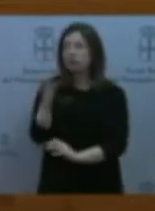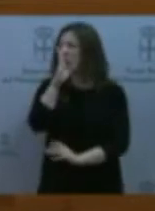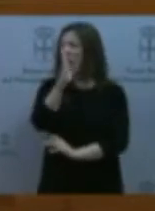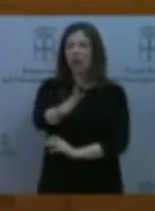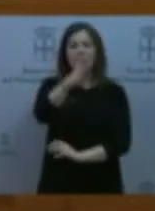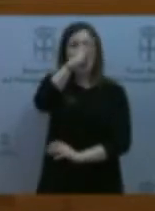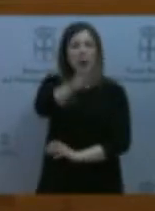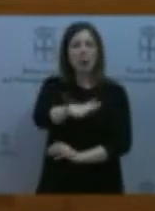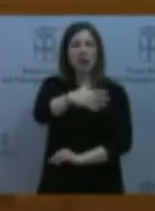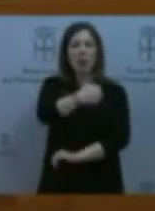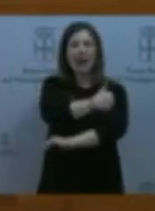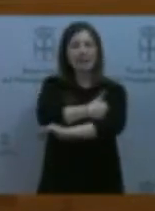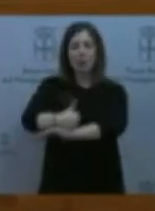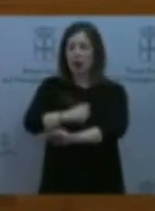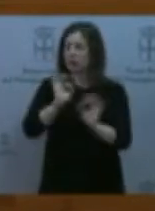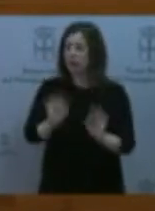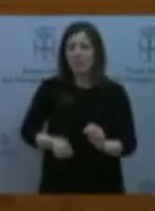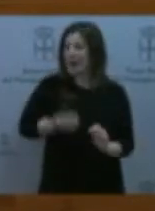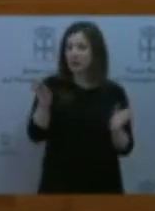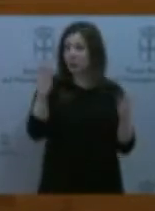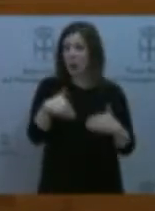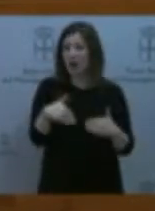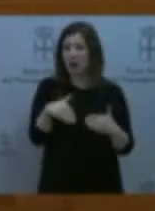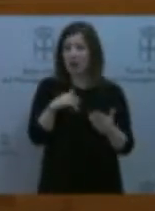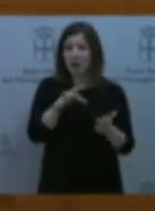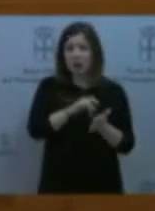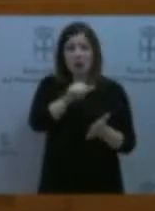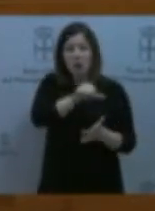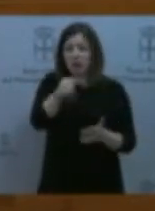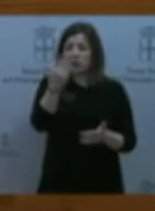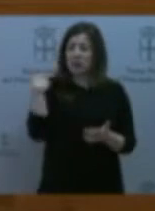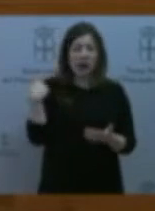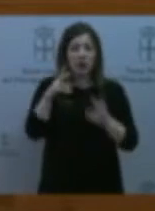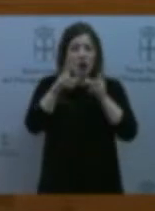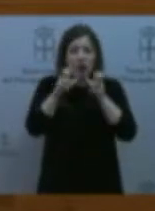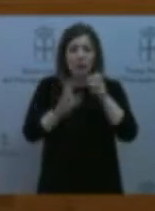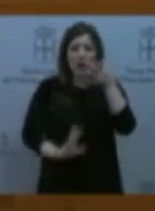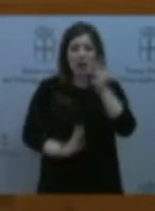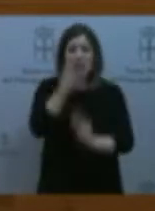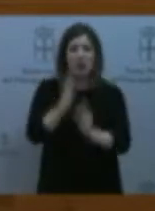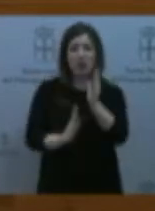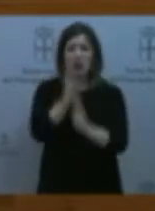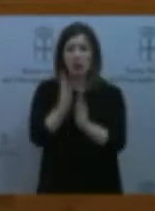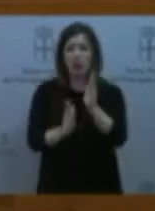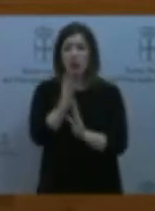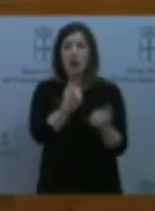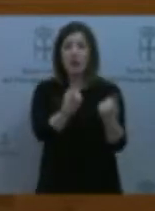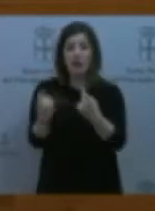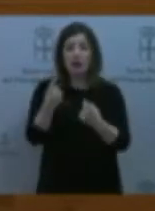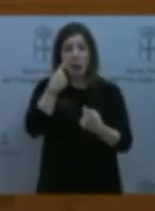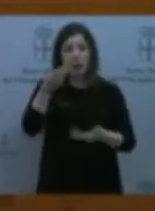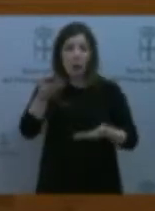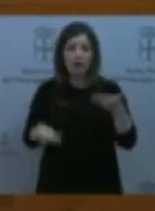de vivir una semana terrible de incendios y todavía falta por hacer la valoración precisa de la repercusión